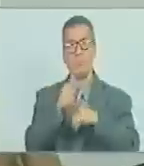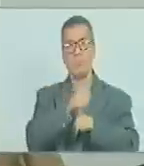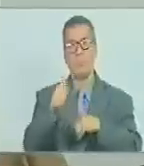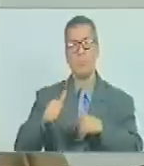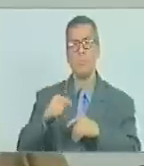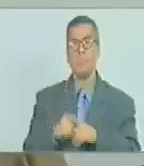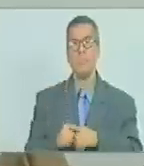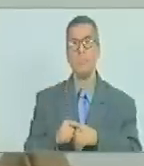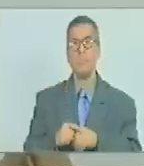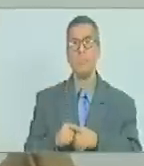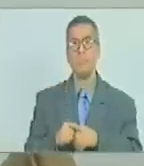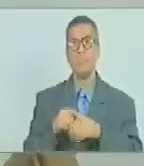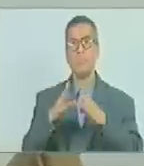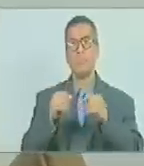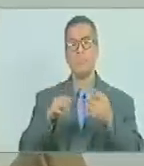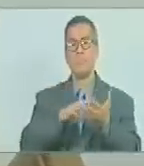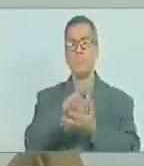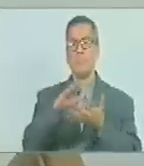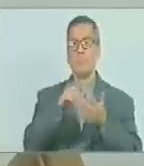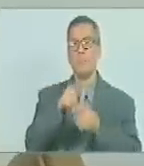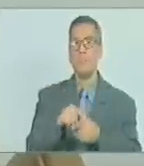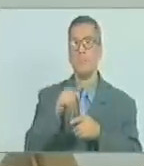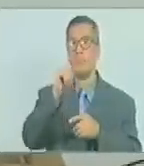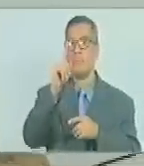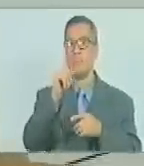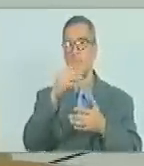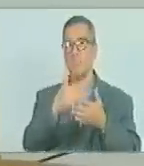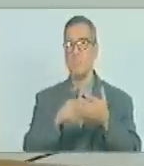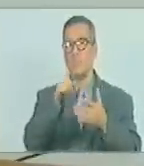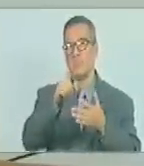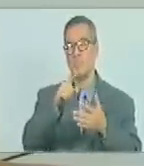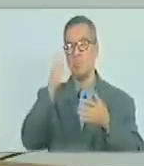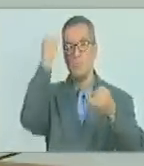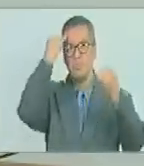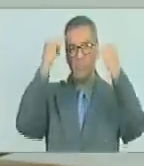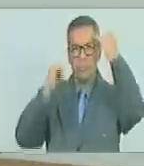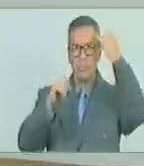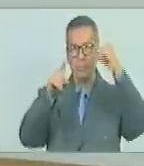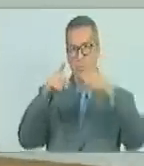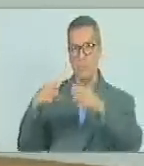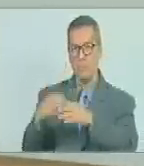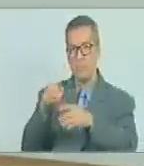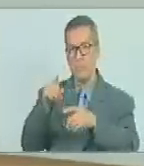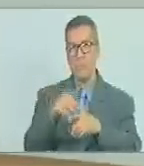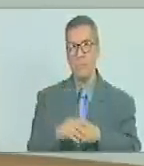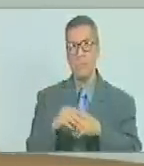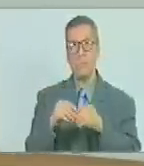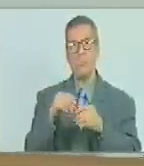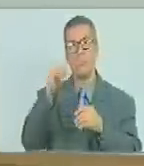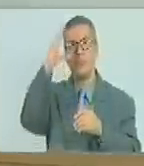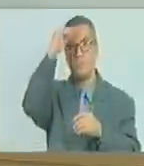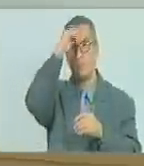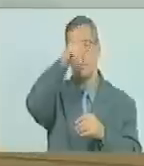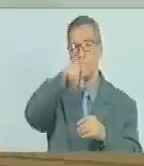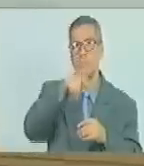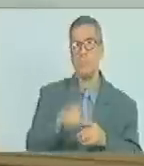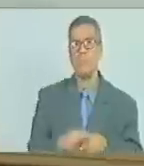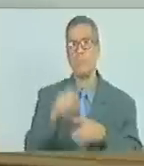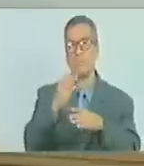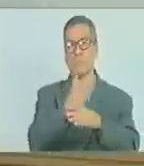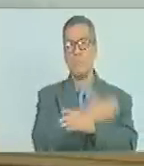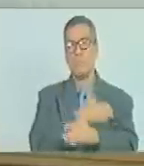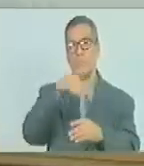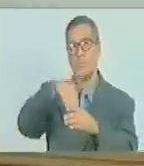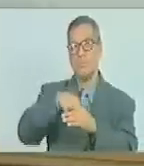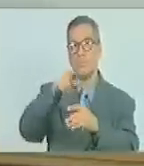Trump, estrategia de colapso. Y una parte de esa estrategia son esos